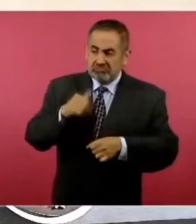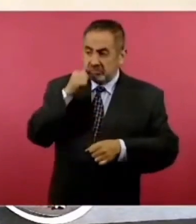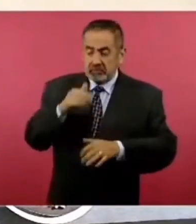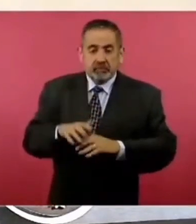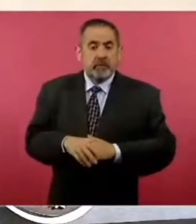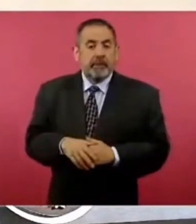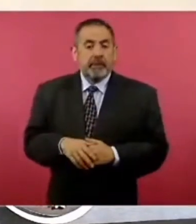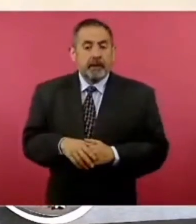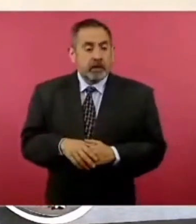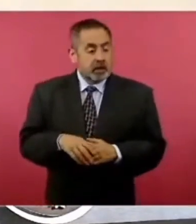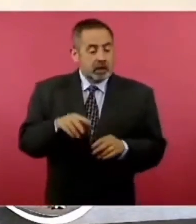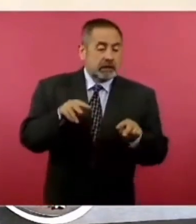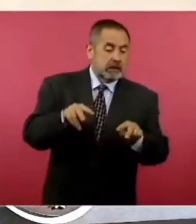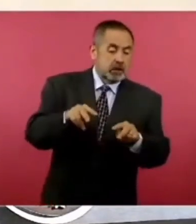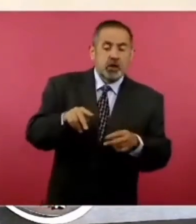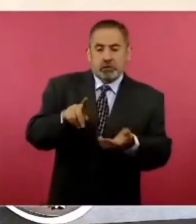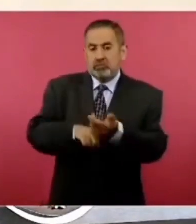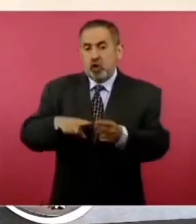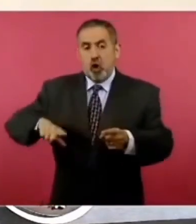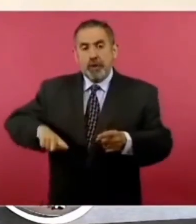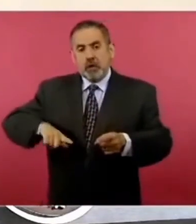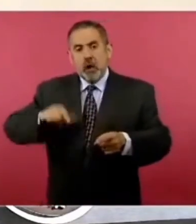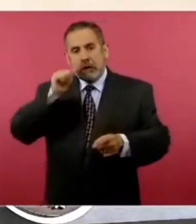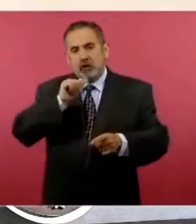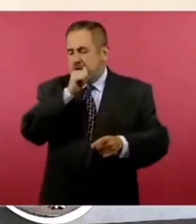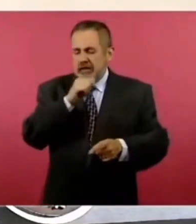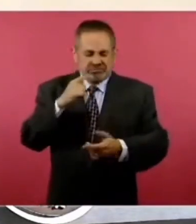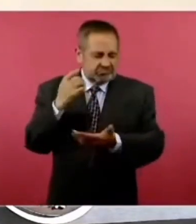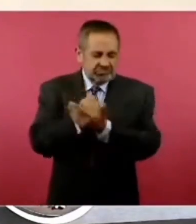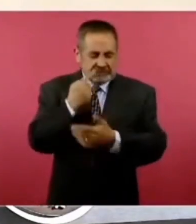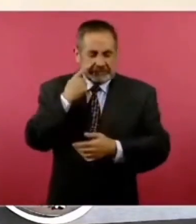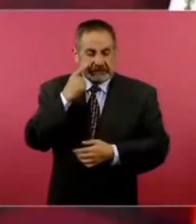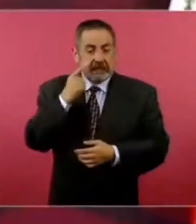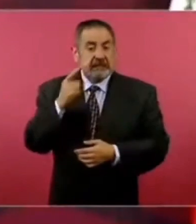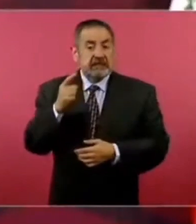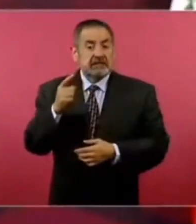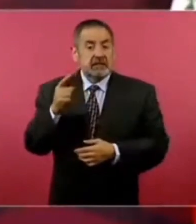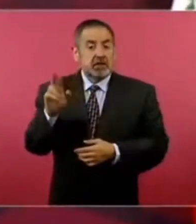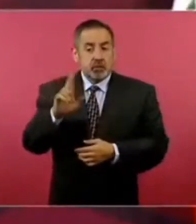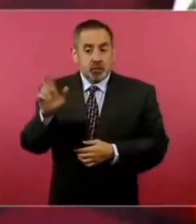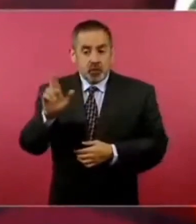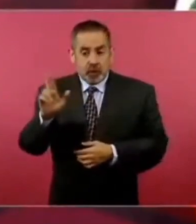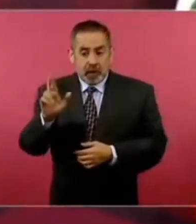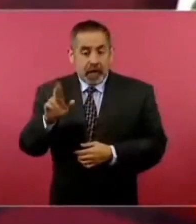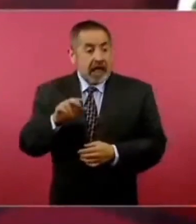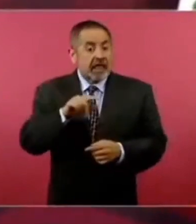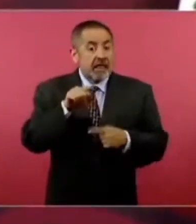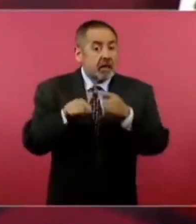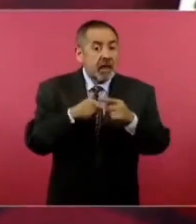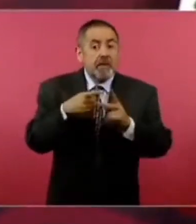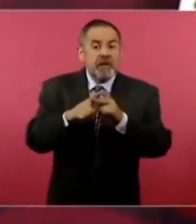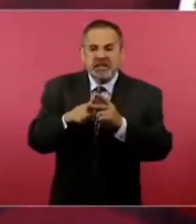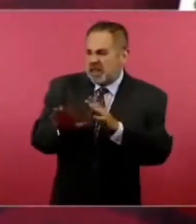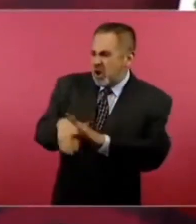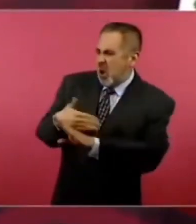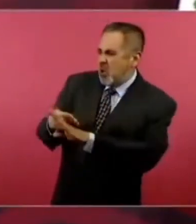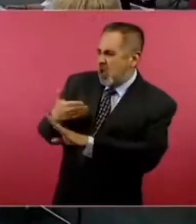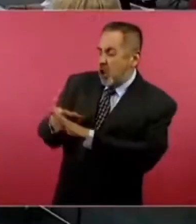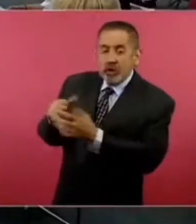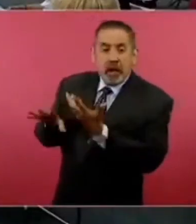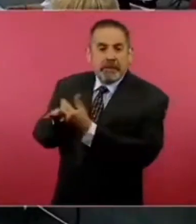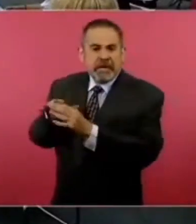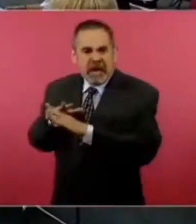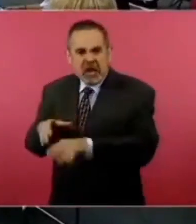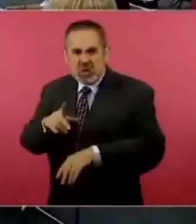el gobierno lo tenían los republicanos pero empezaron también con una política antimigrante agresiva